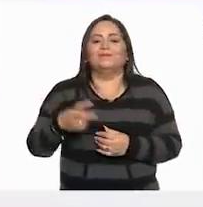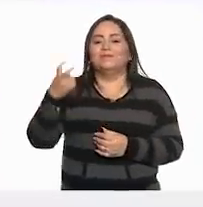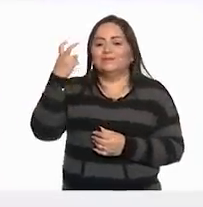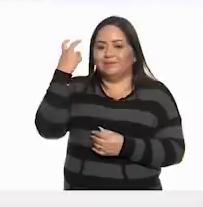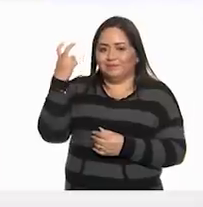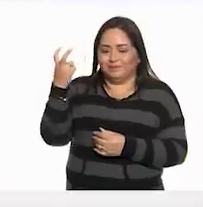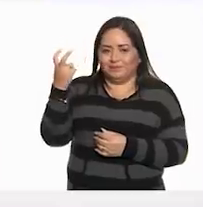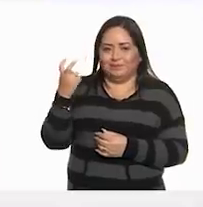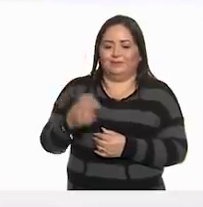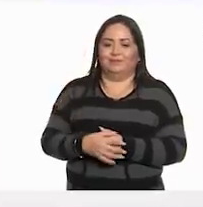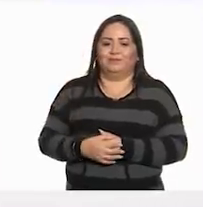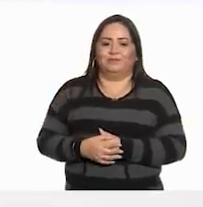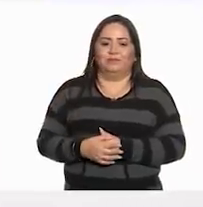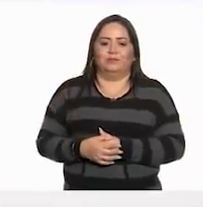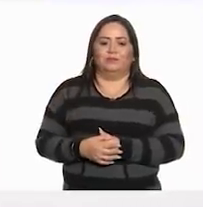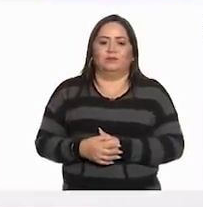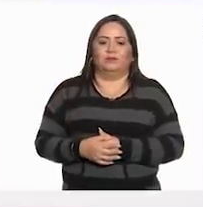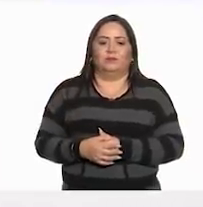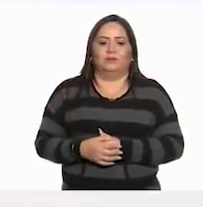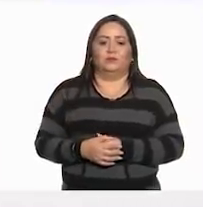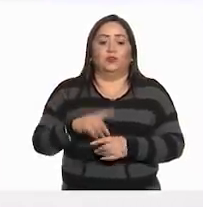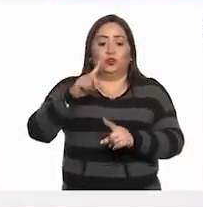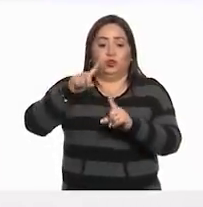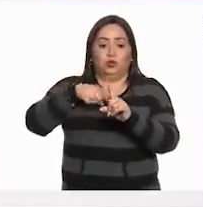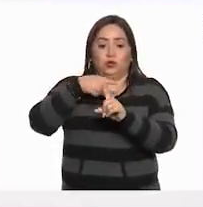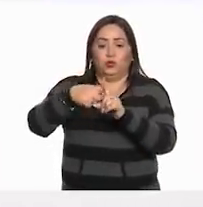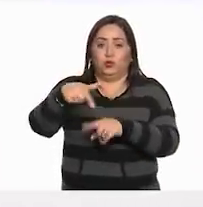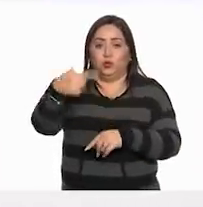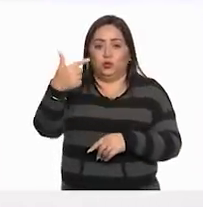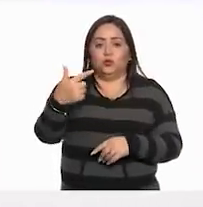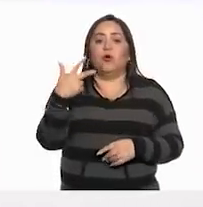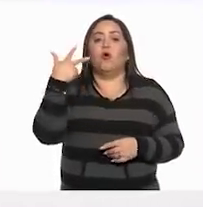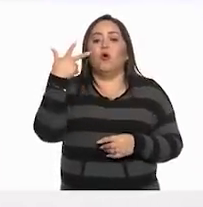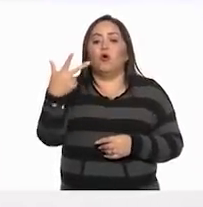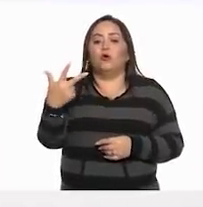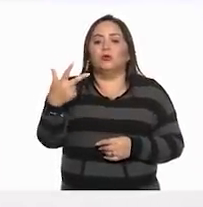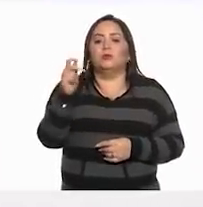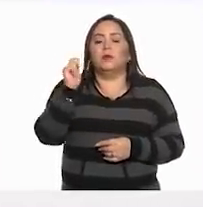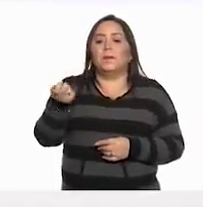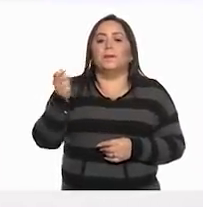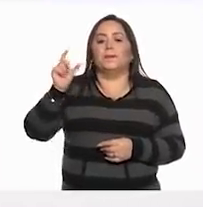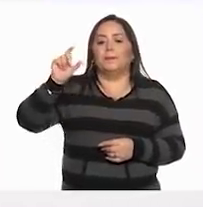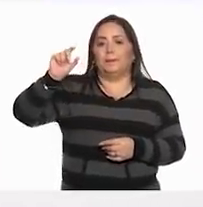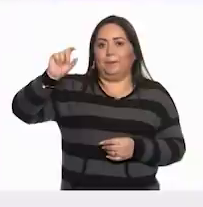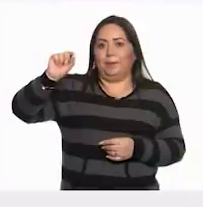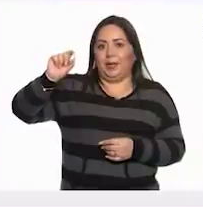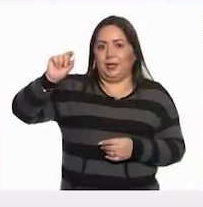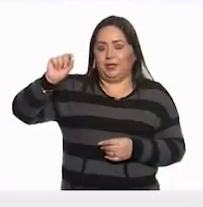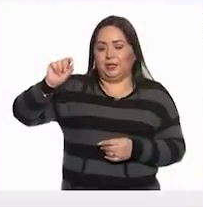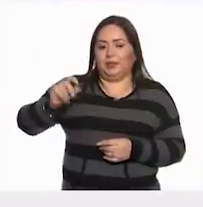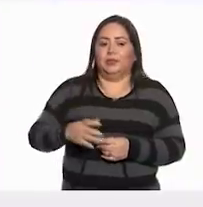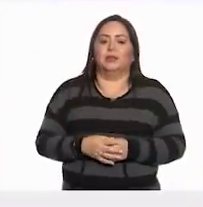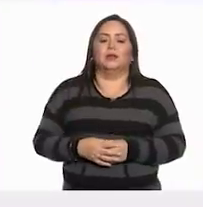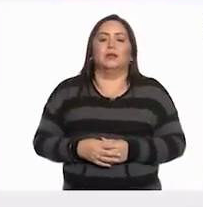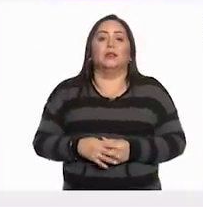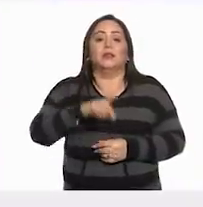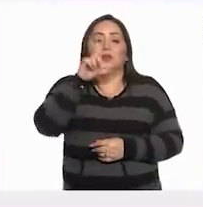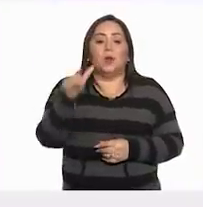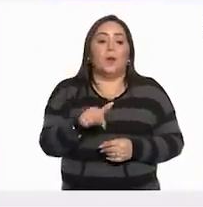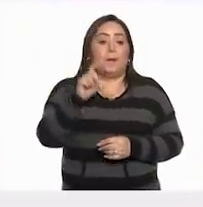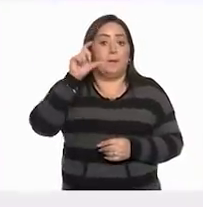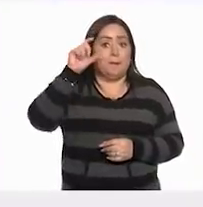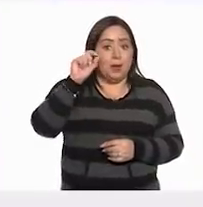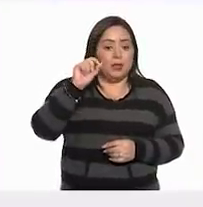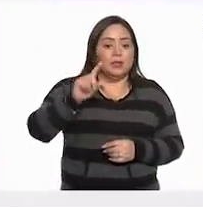es. 12 más 8 sería 20. Correcto. Y